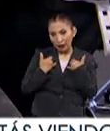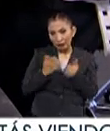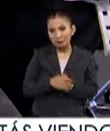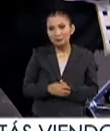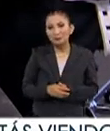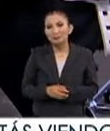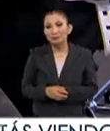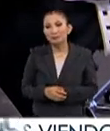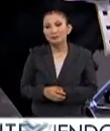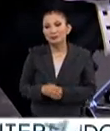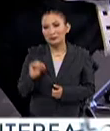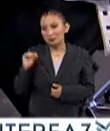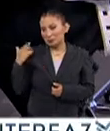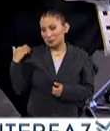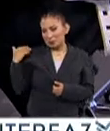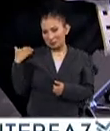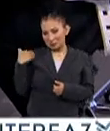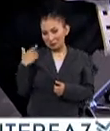hace mucho,